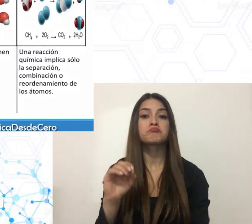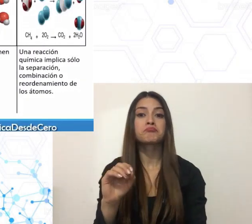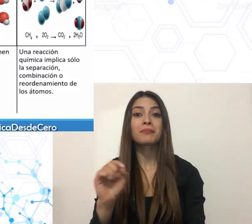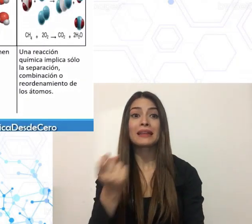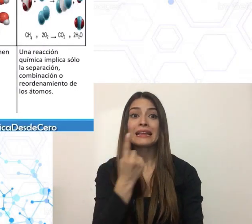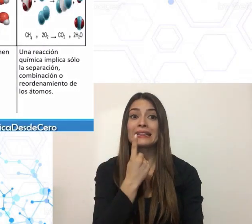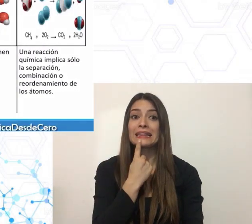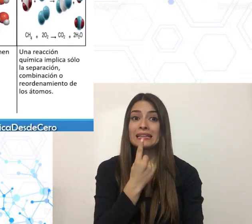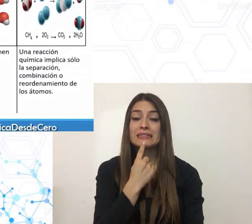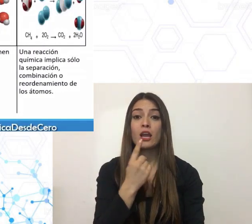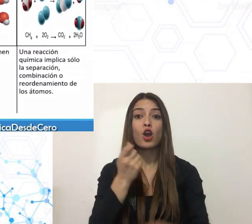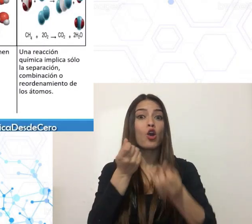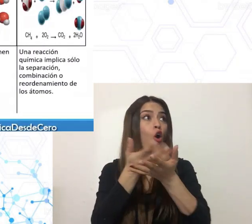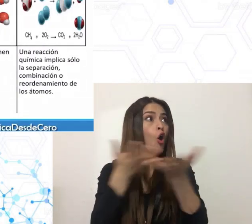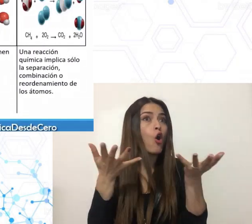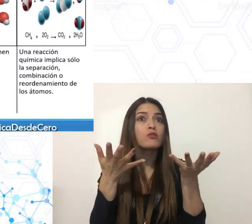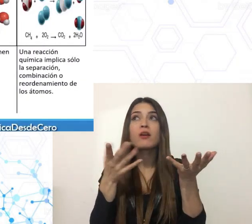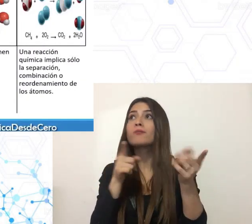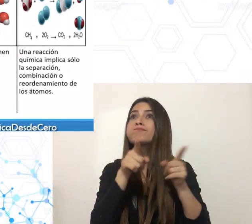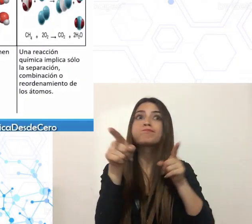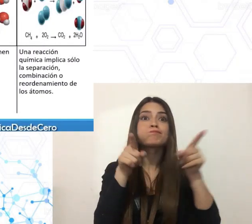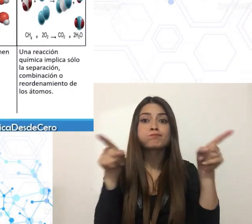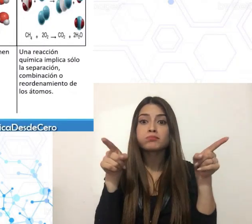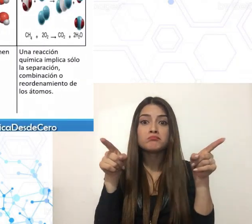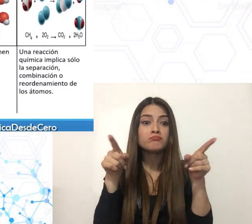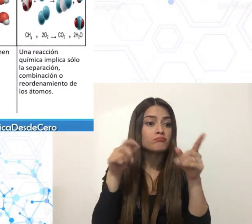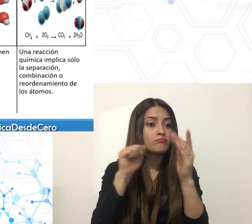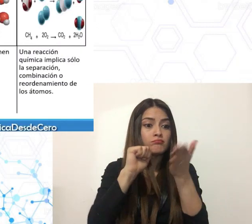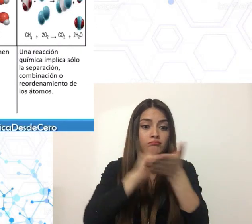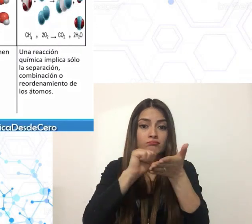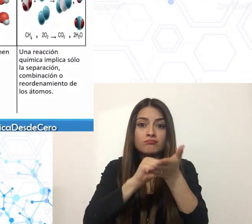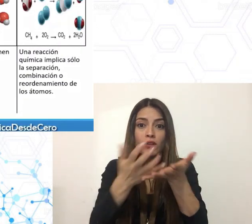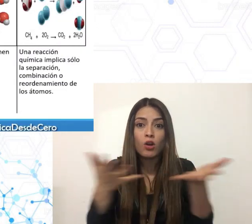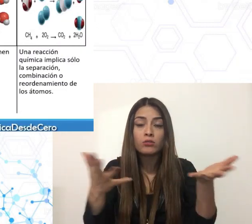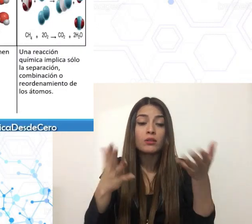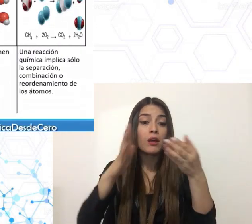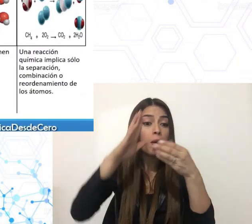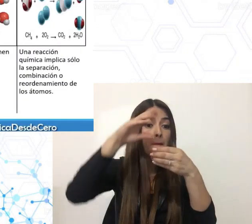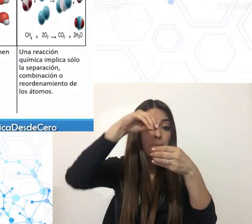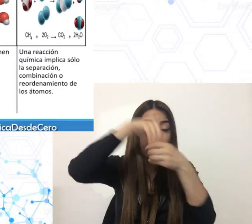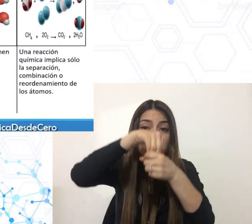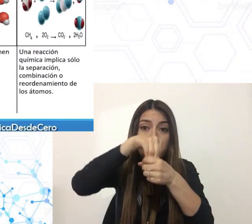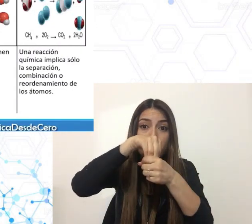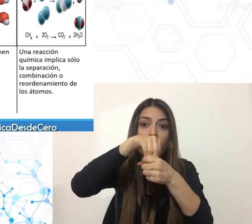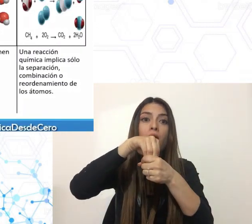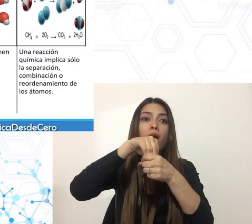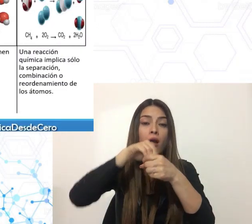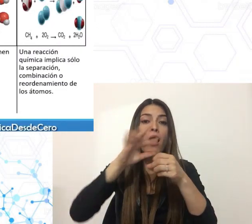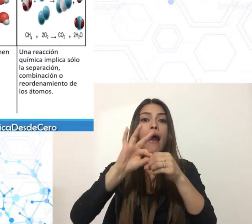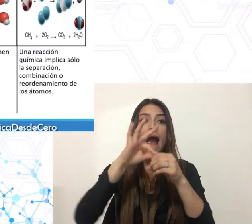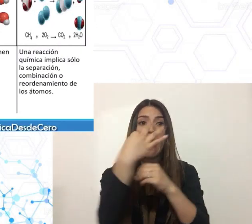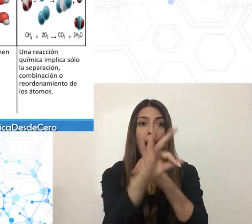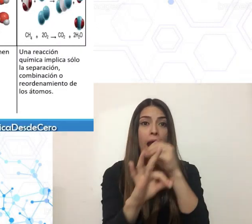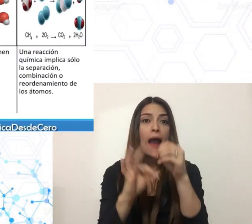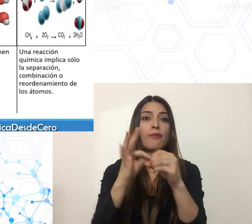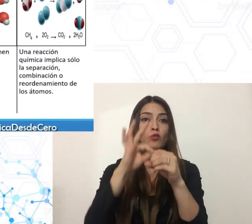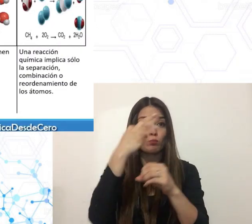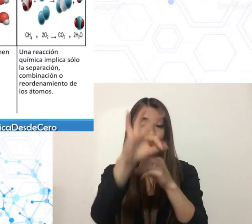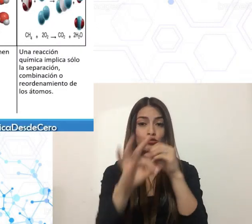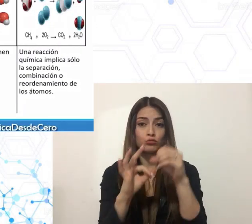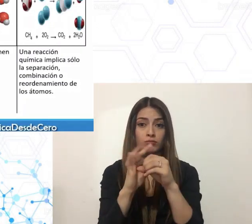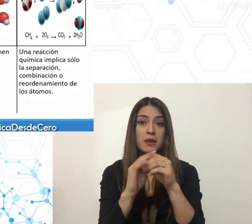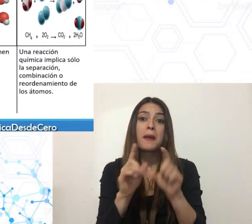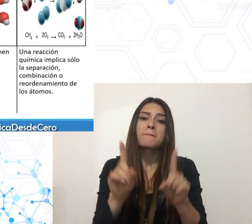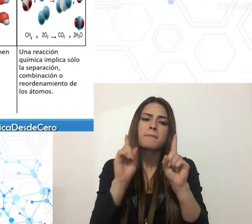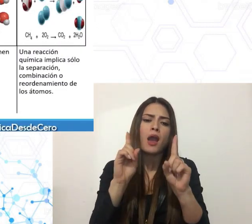X, vemos que todos los átomos son iguales, que los átomos se unen para formar compuestos. Entonces aquí